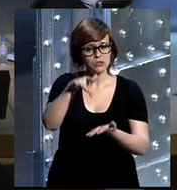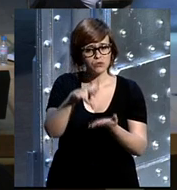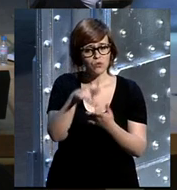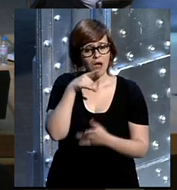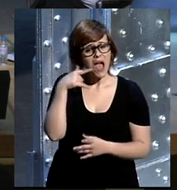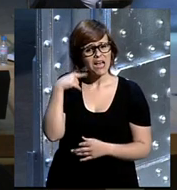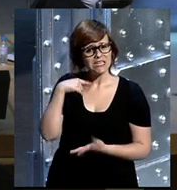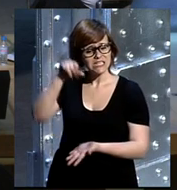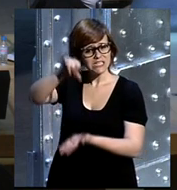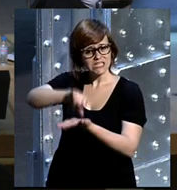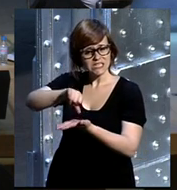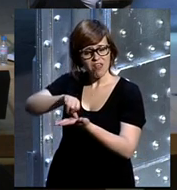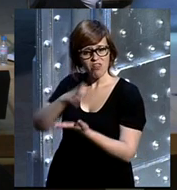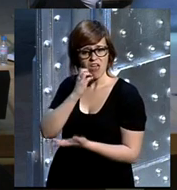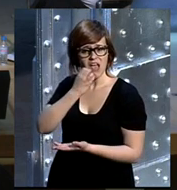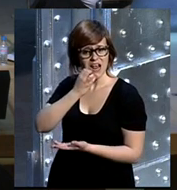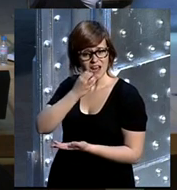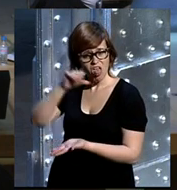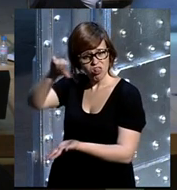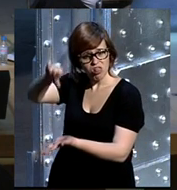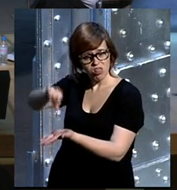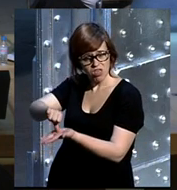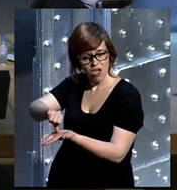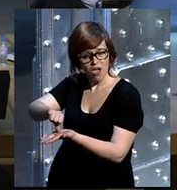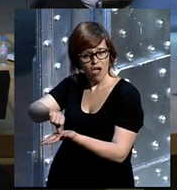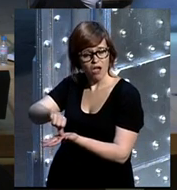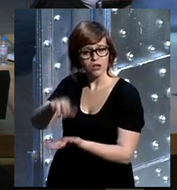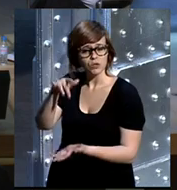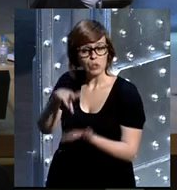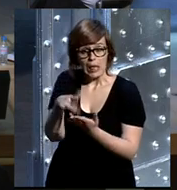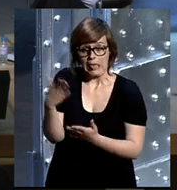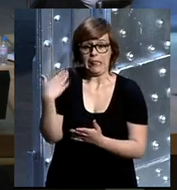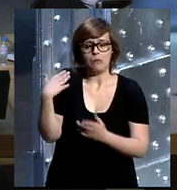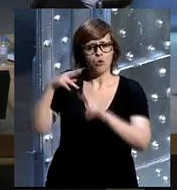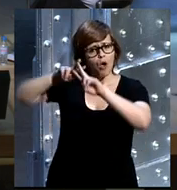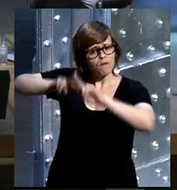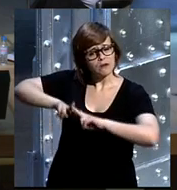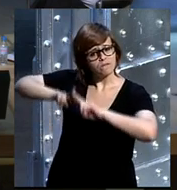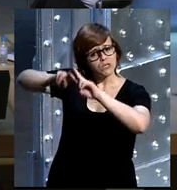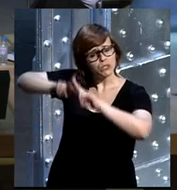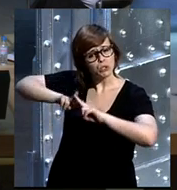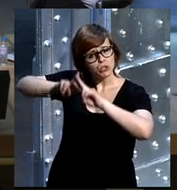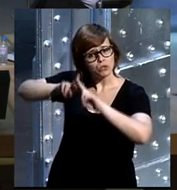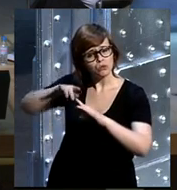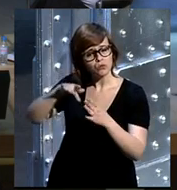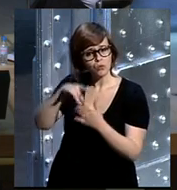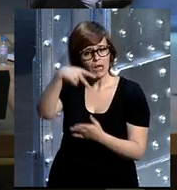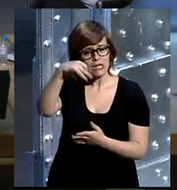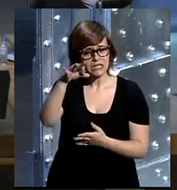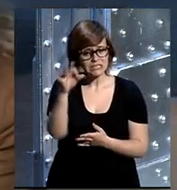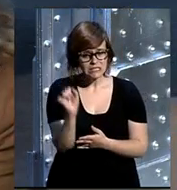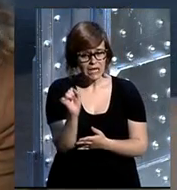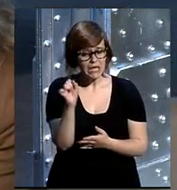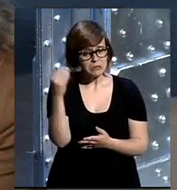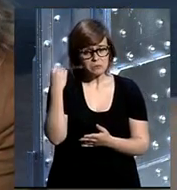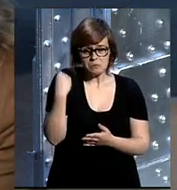Grecia. Acaba de haber ahora mismo una revisión de la regulación de ENISA,